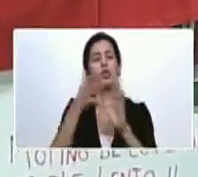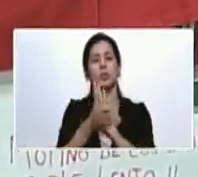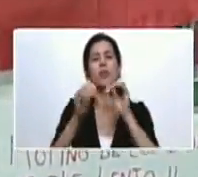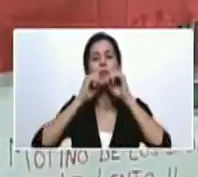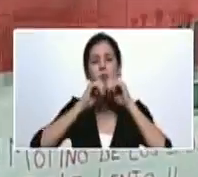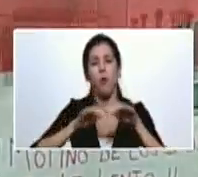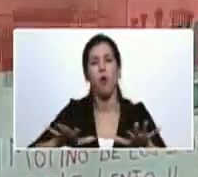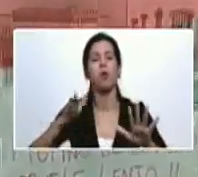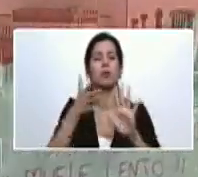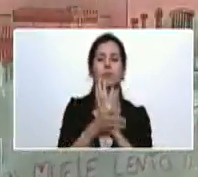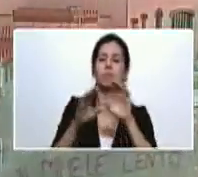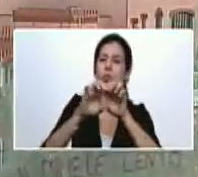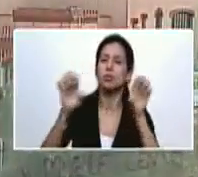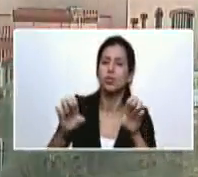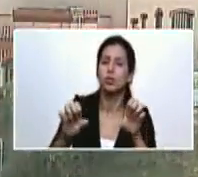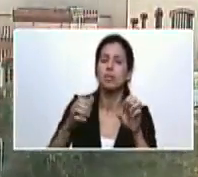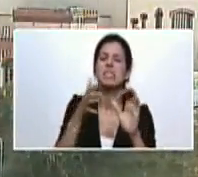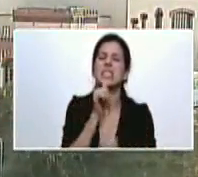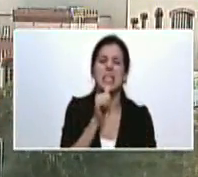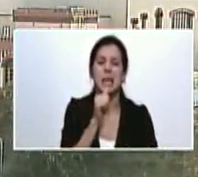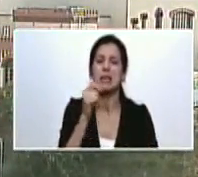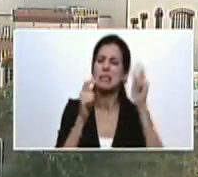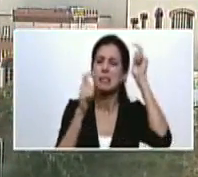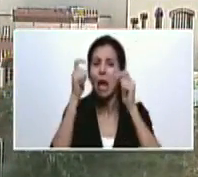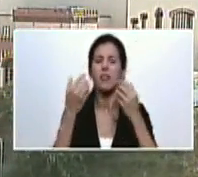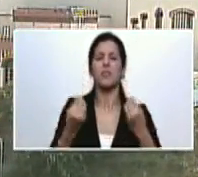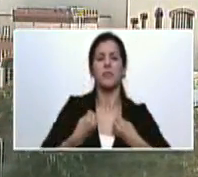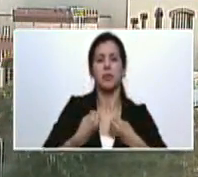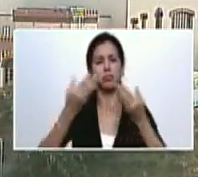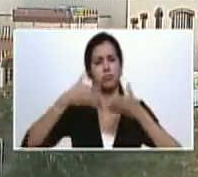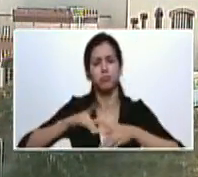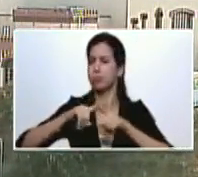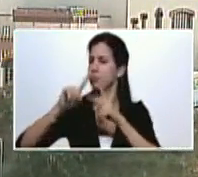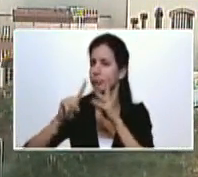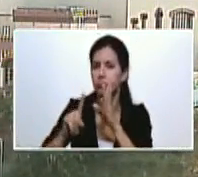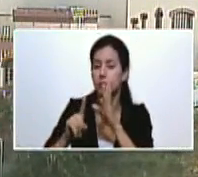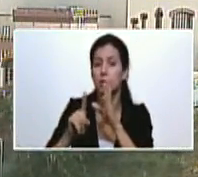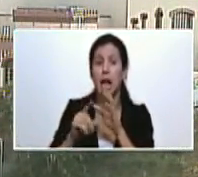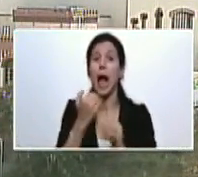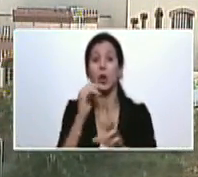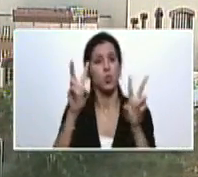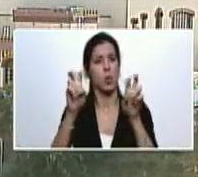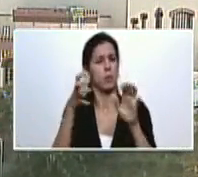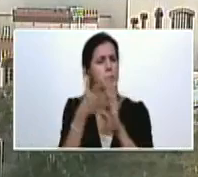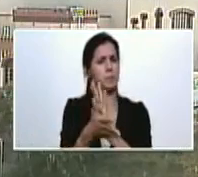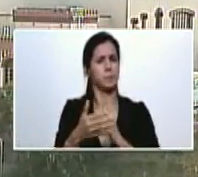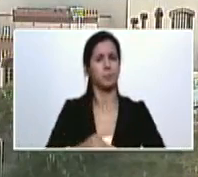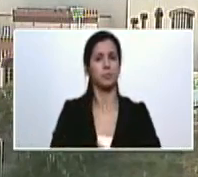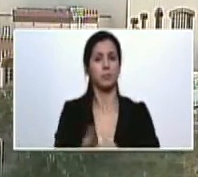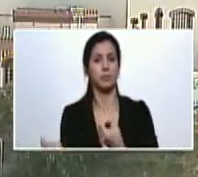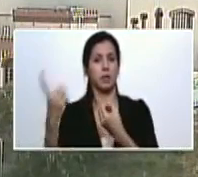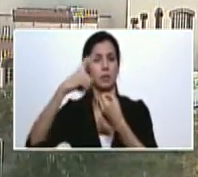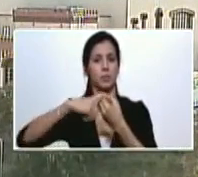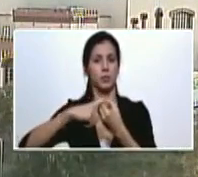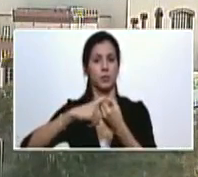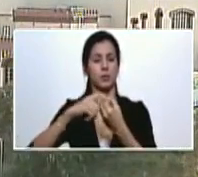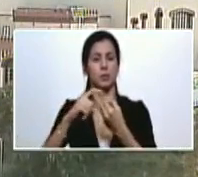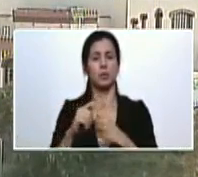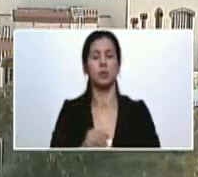la vida del comandante Hugo Chávez Frías y que en esta oportunidad tiene como una de las novedades la incorporación